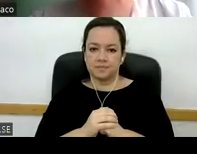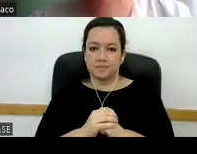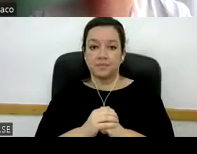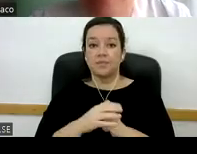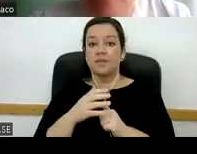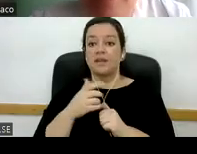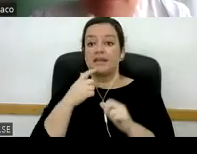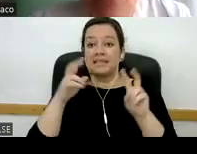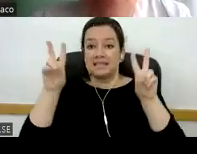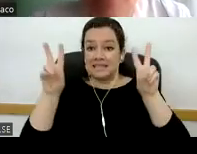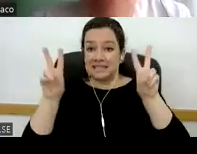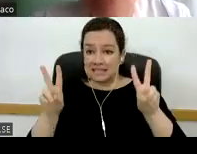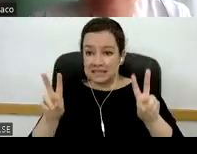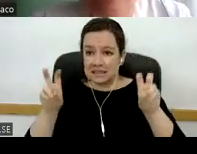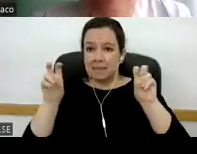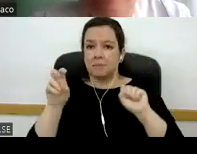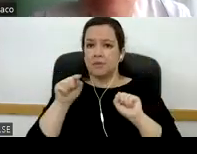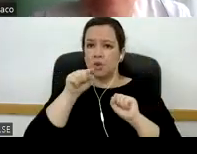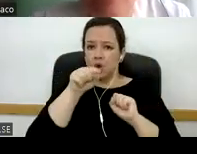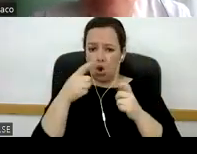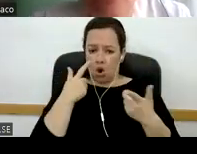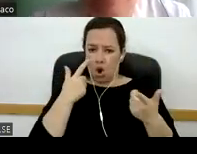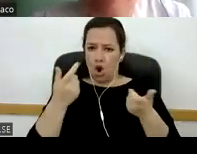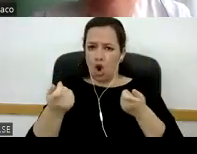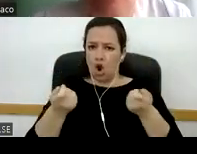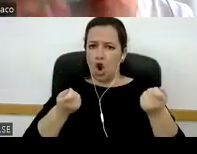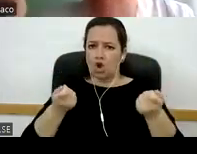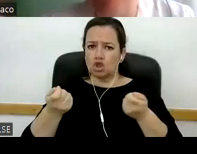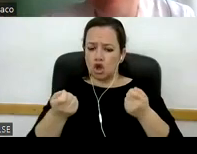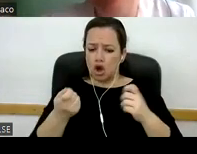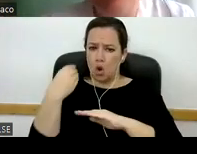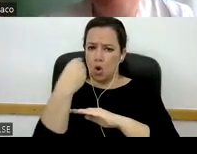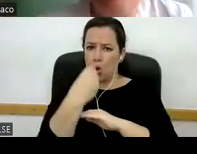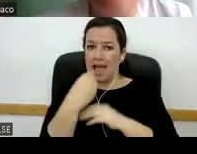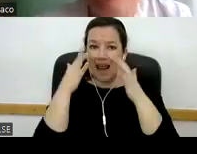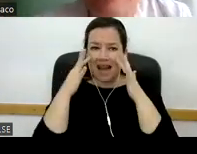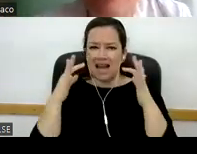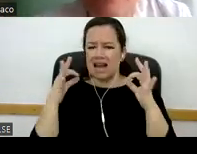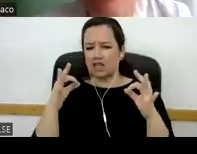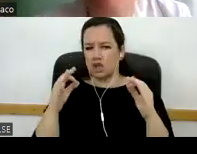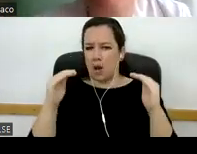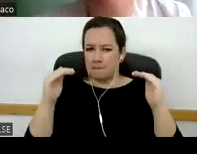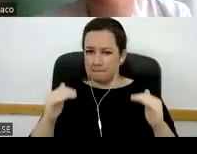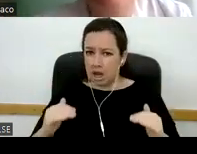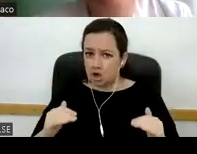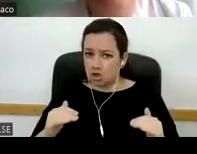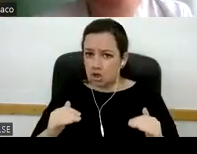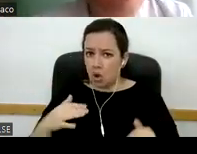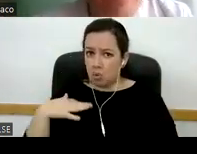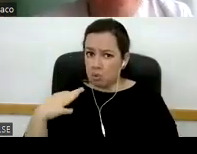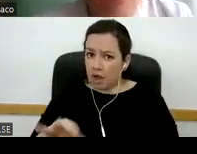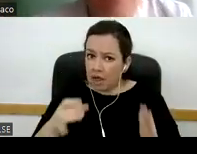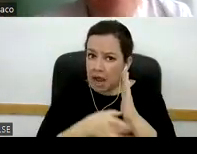Esta actuación, la de ir controlando el riesgo cardiovascular o los factores de riesgo cardiovascular, ¿resulta eficiente?